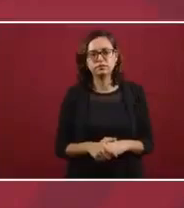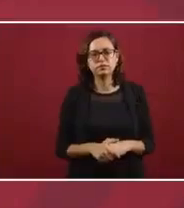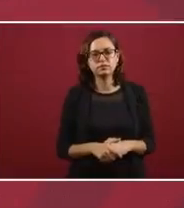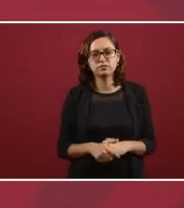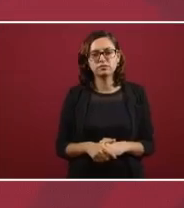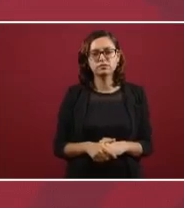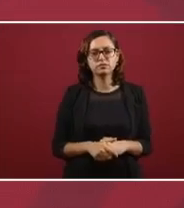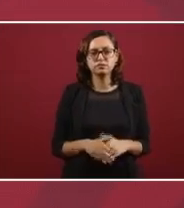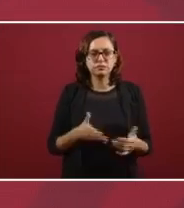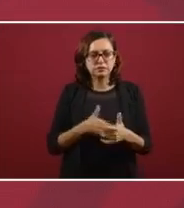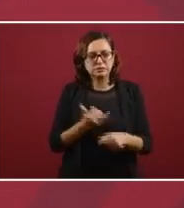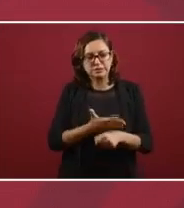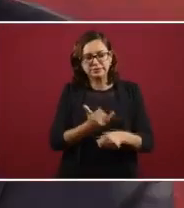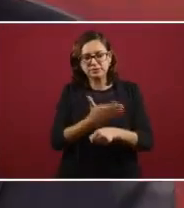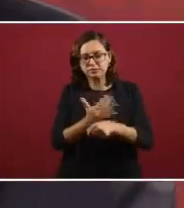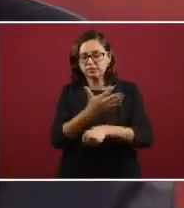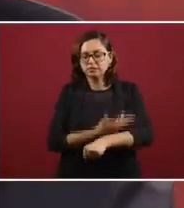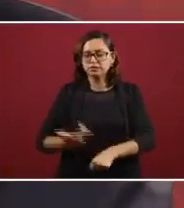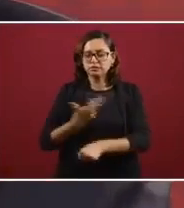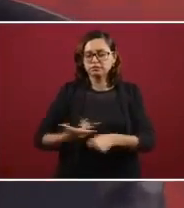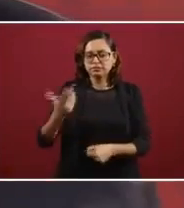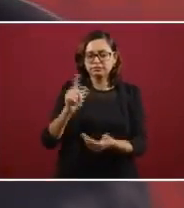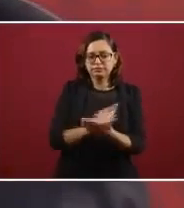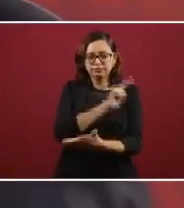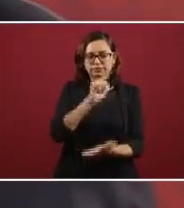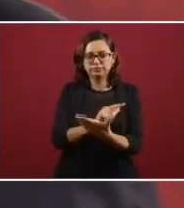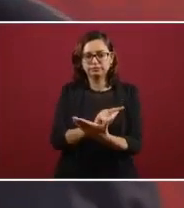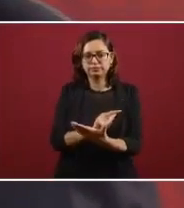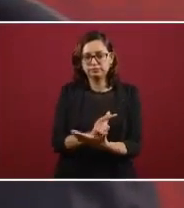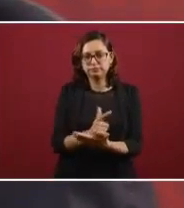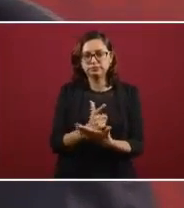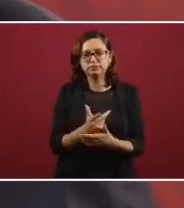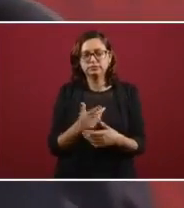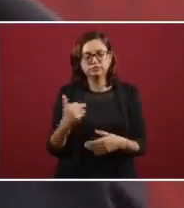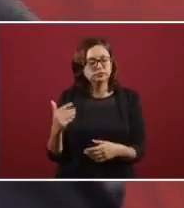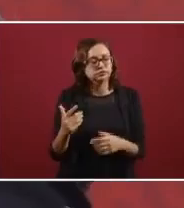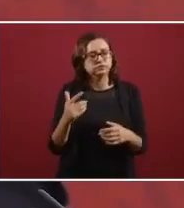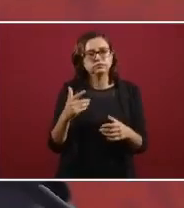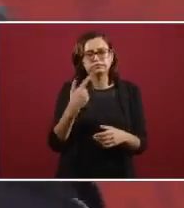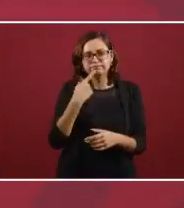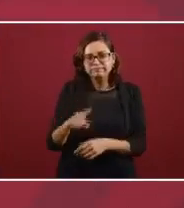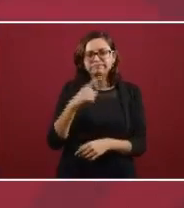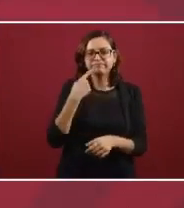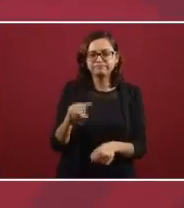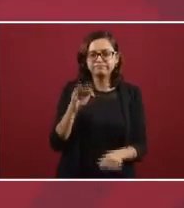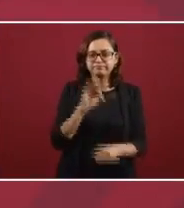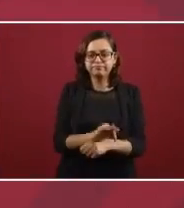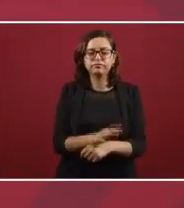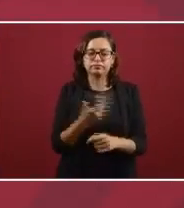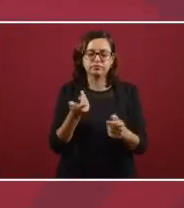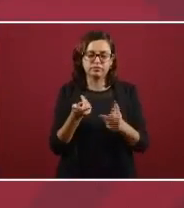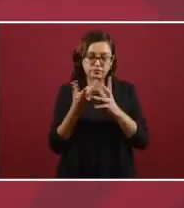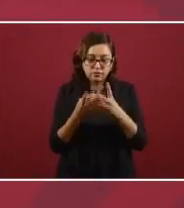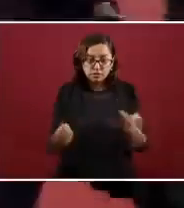también que ya empezaron los trabajos de la refinería de Dos Bocas, Tabasco. Tanto el nuevo aeropuerto de Santa Lucía, como la